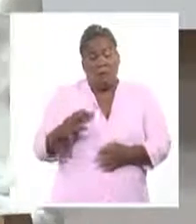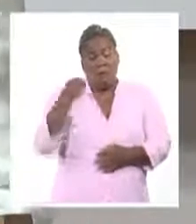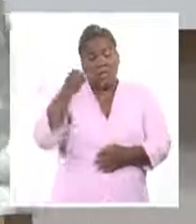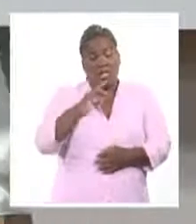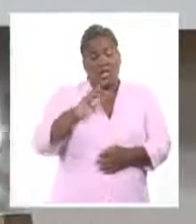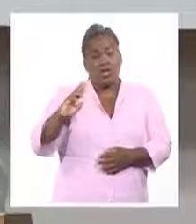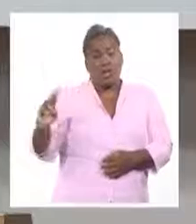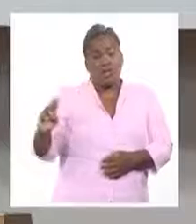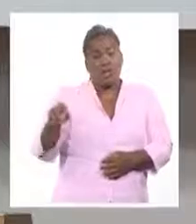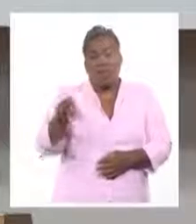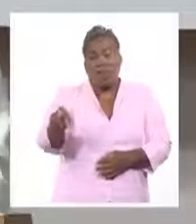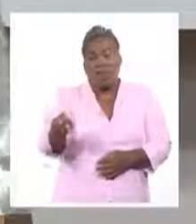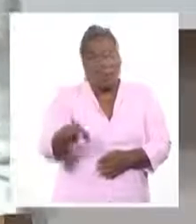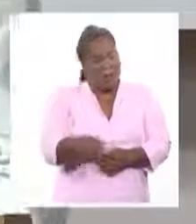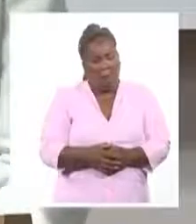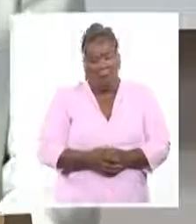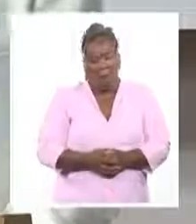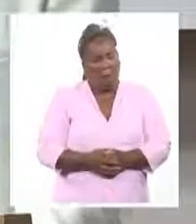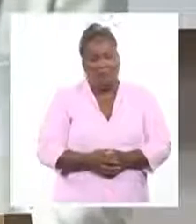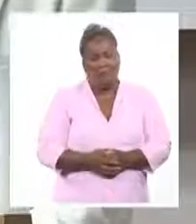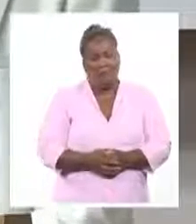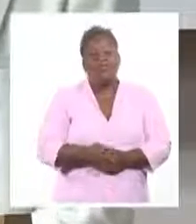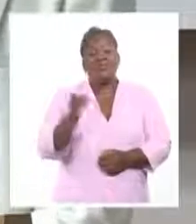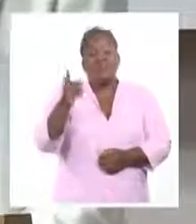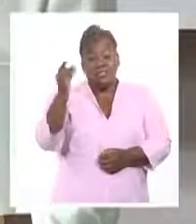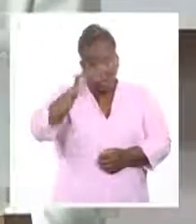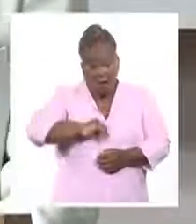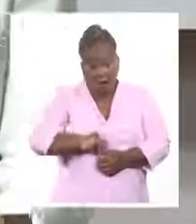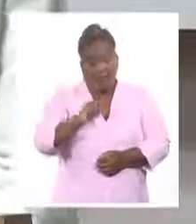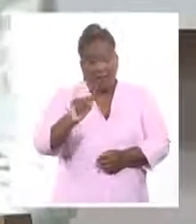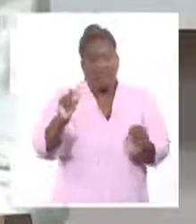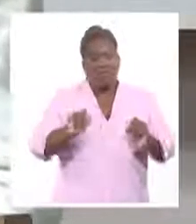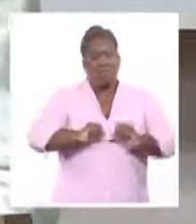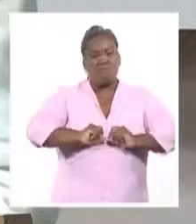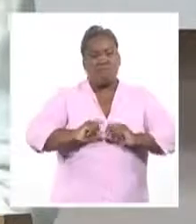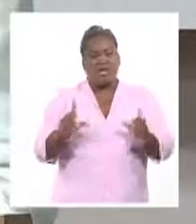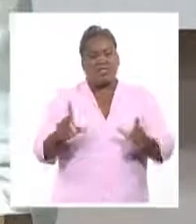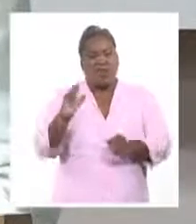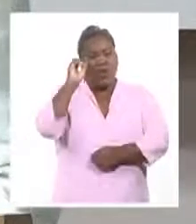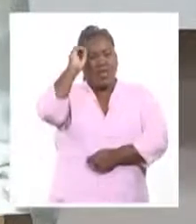vive sus días finales. Conocen, eso sí, el impacto directo de los